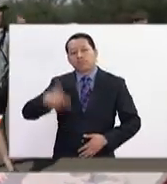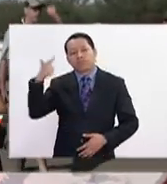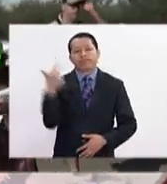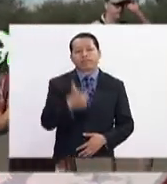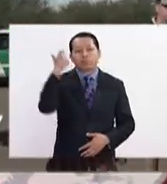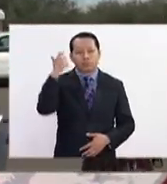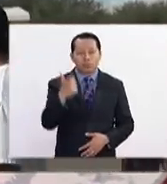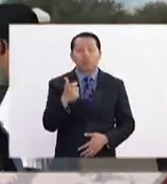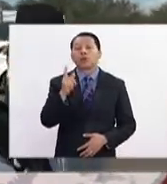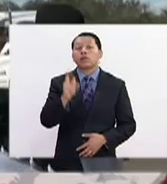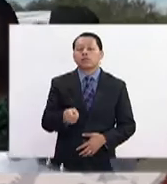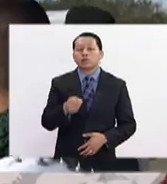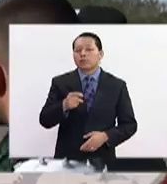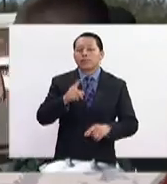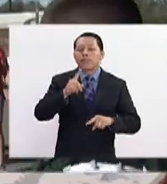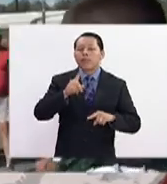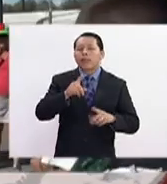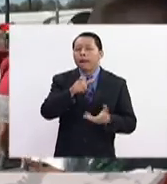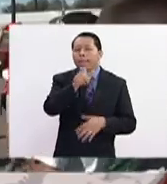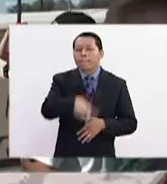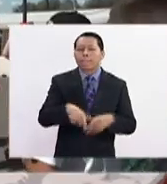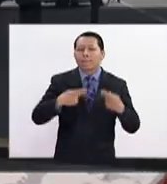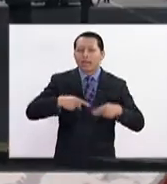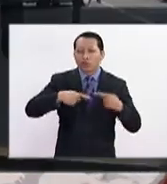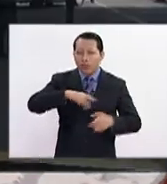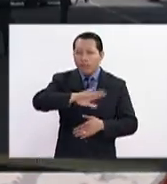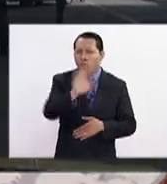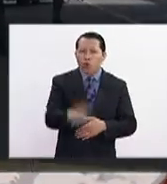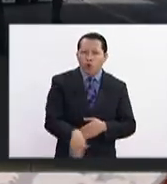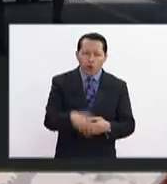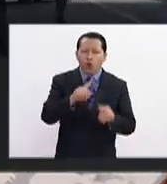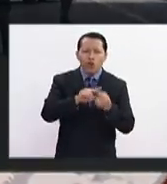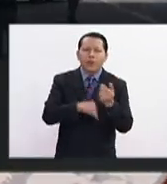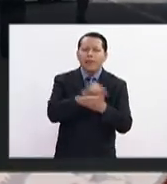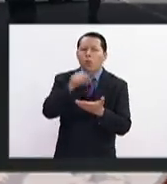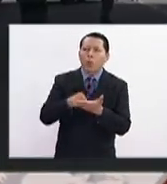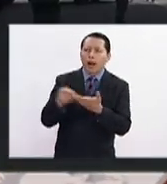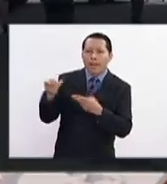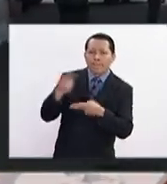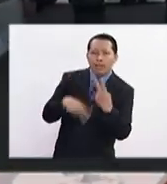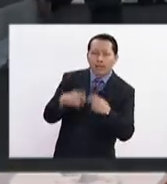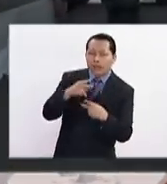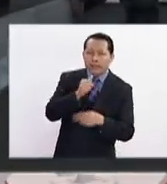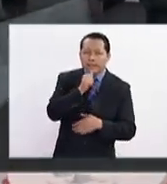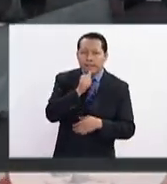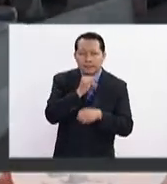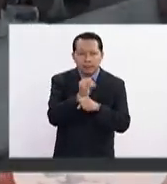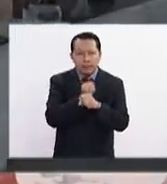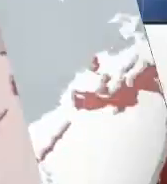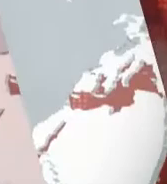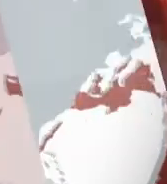migrante. La identidad y nacionalidad del fallecido no han sido reveladas debido a que actualmente hay una investigación en curso.